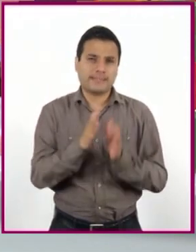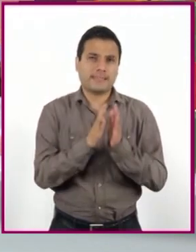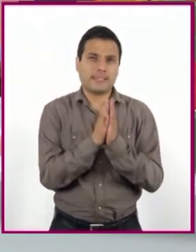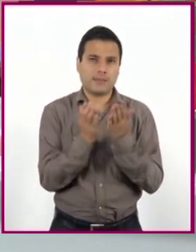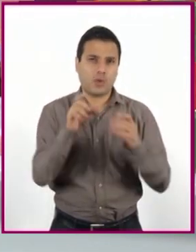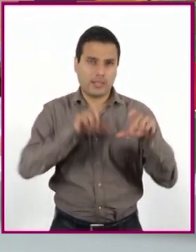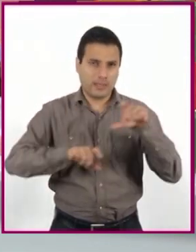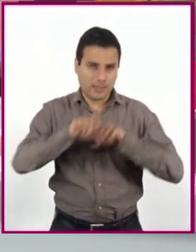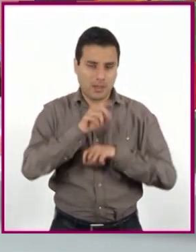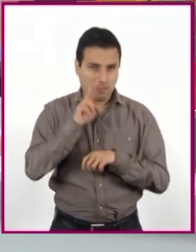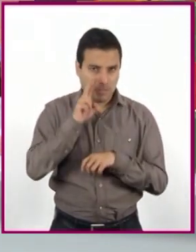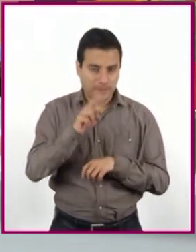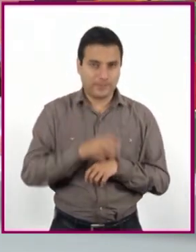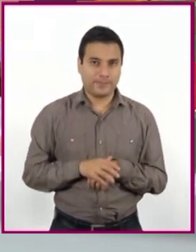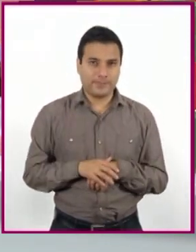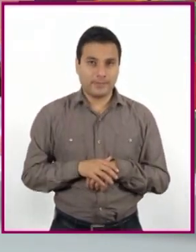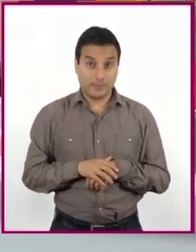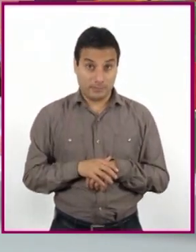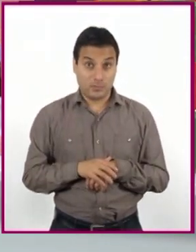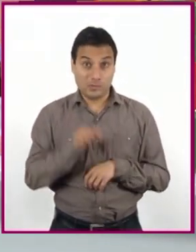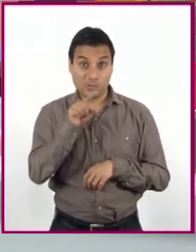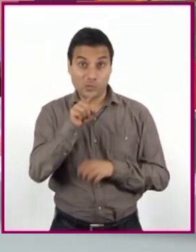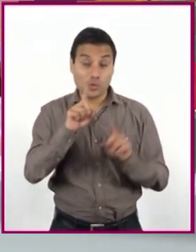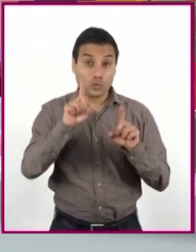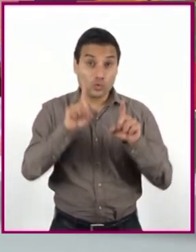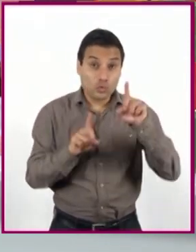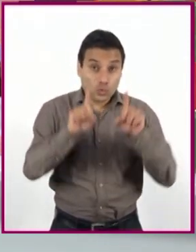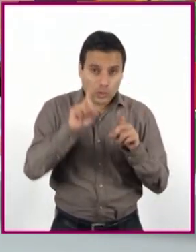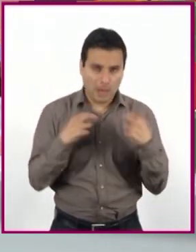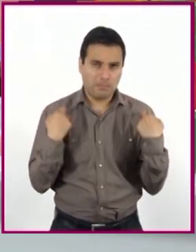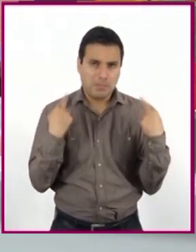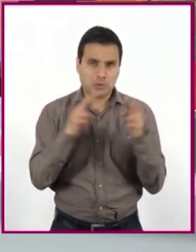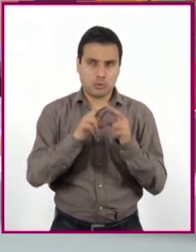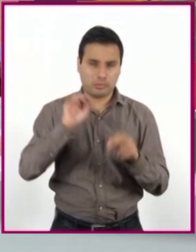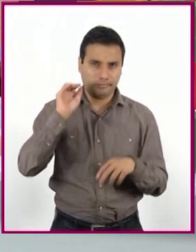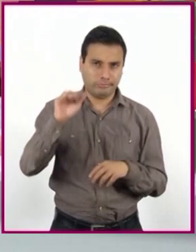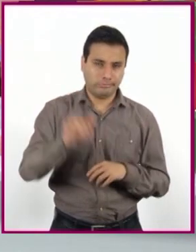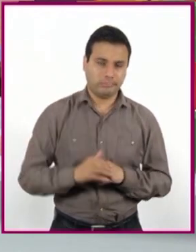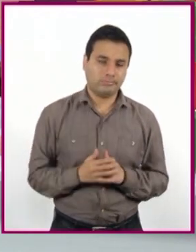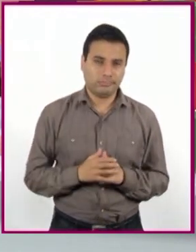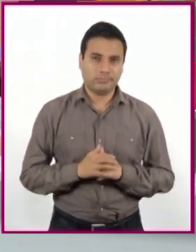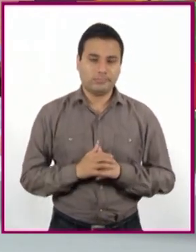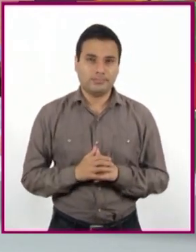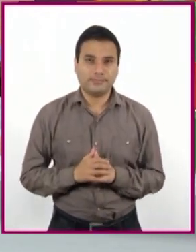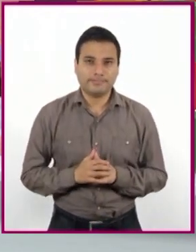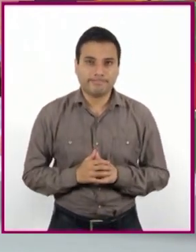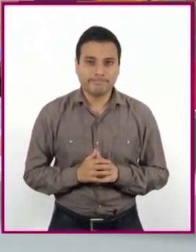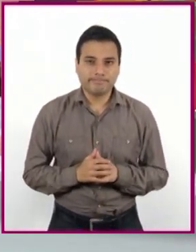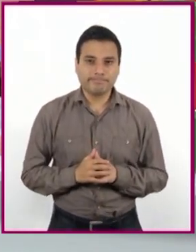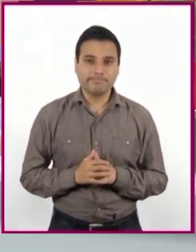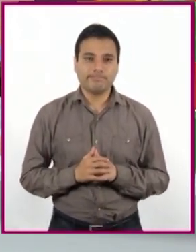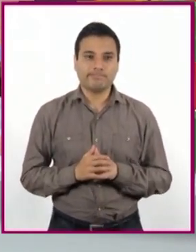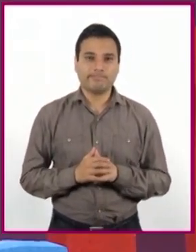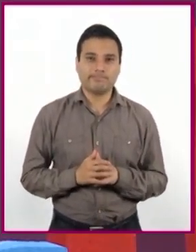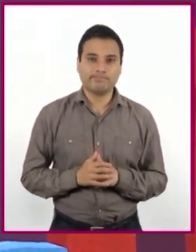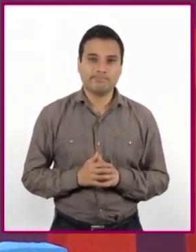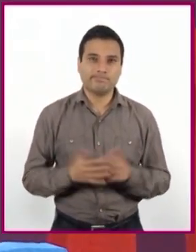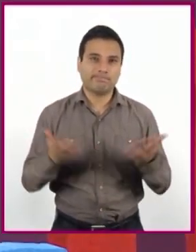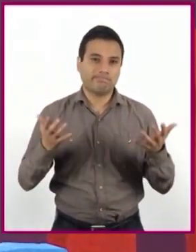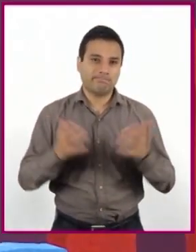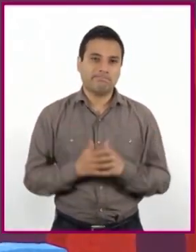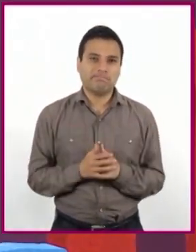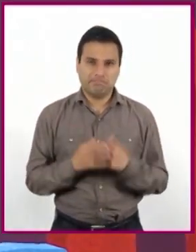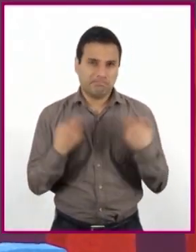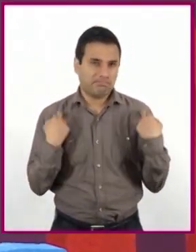requieren la asesoría de su profesora o profesor, no duden en acercarse a ellos. Sabemos que con gusto los